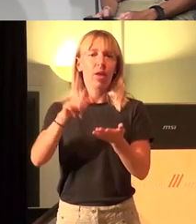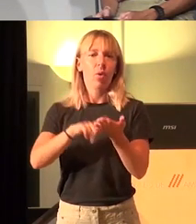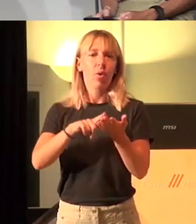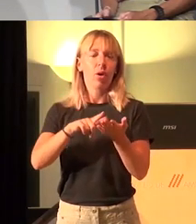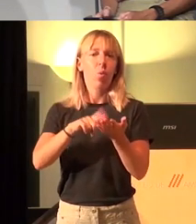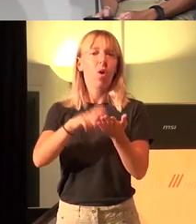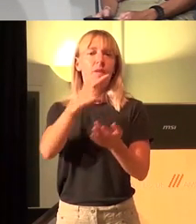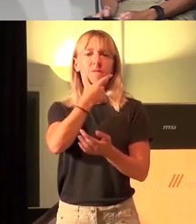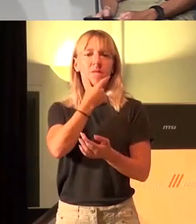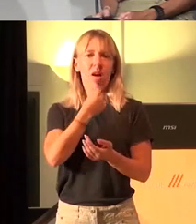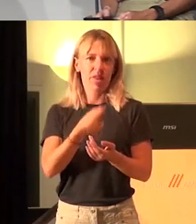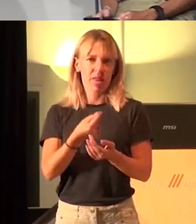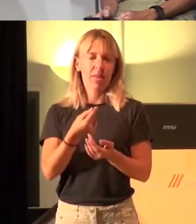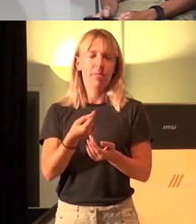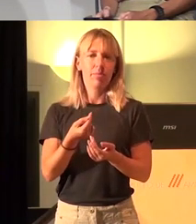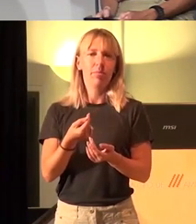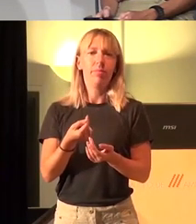de lengua fácil,